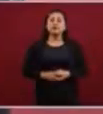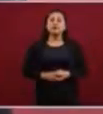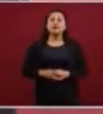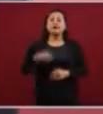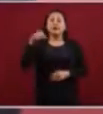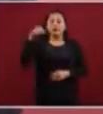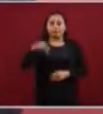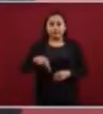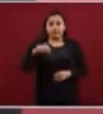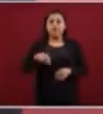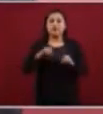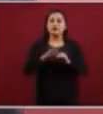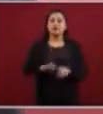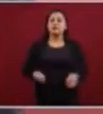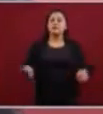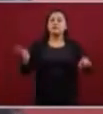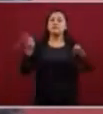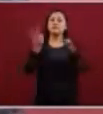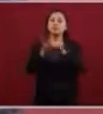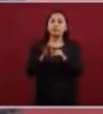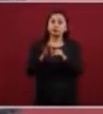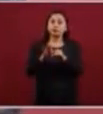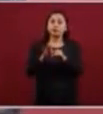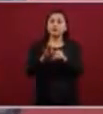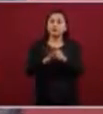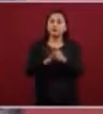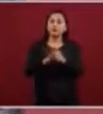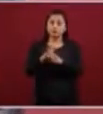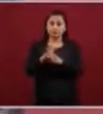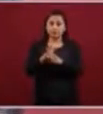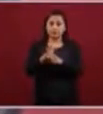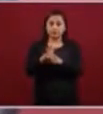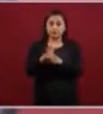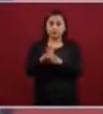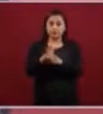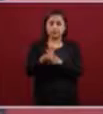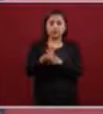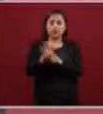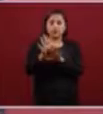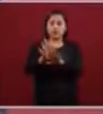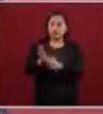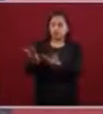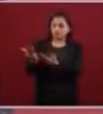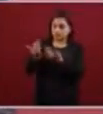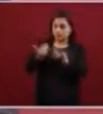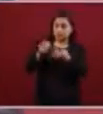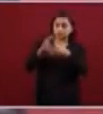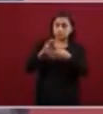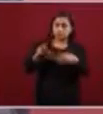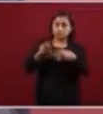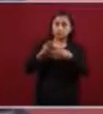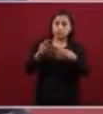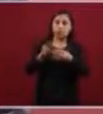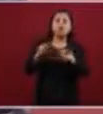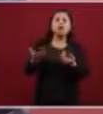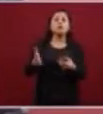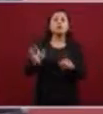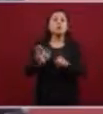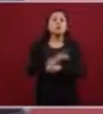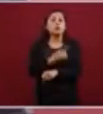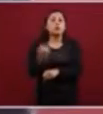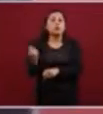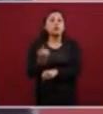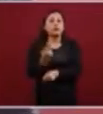ver cuáles fueron los argumentos que se utilizaron